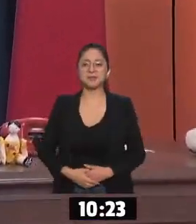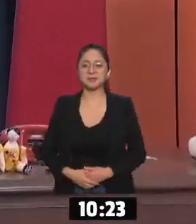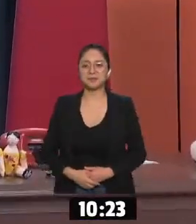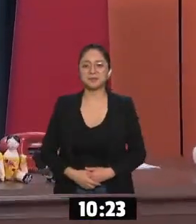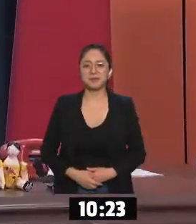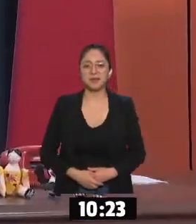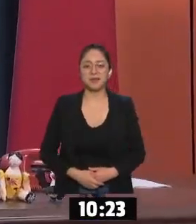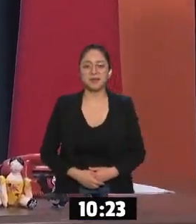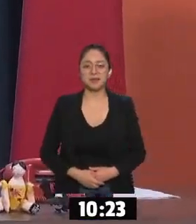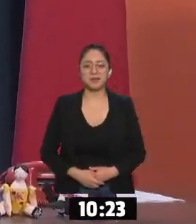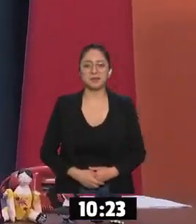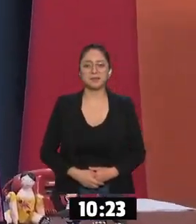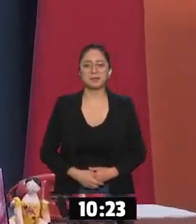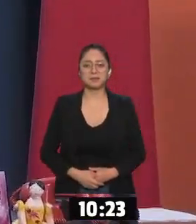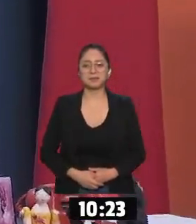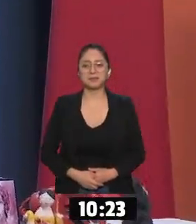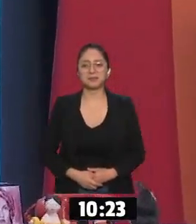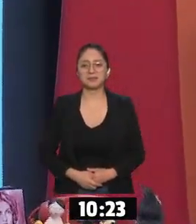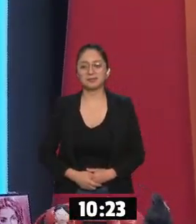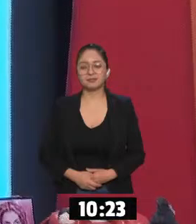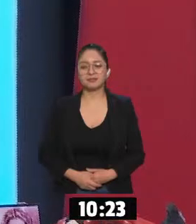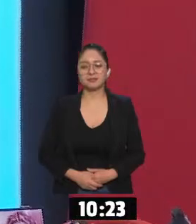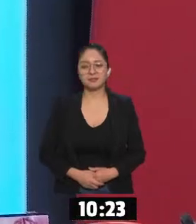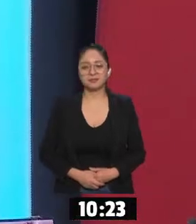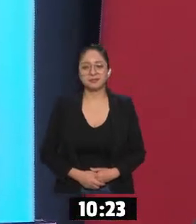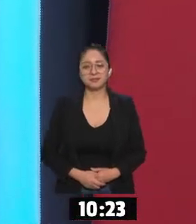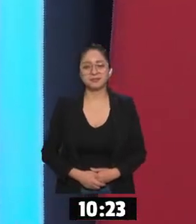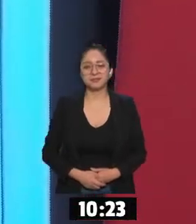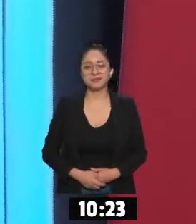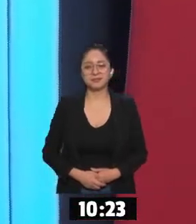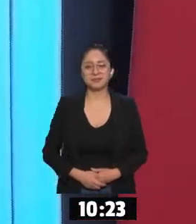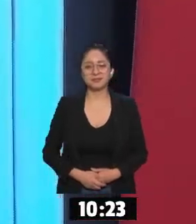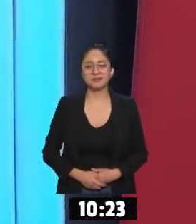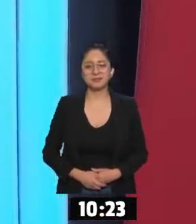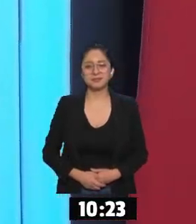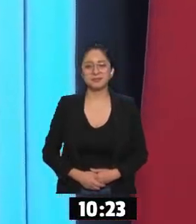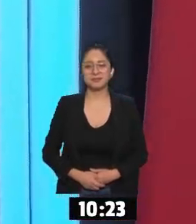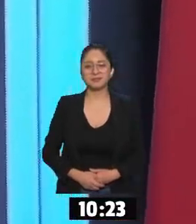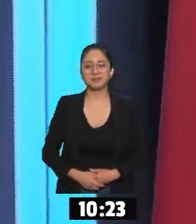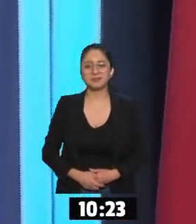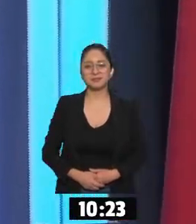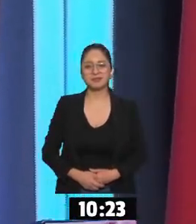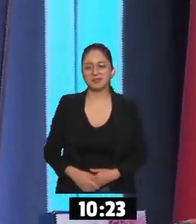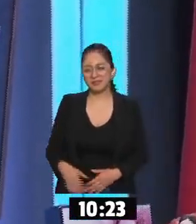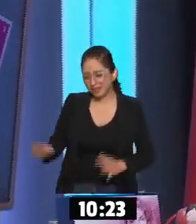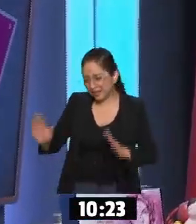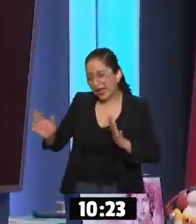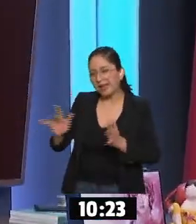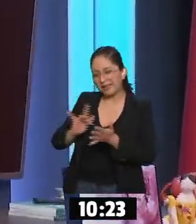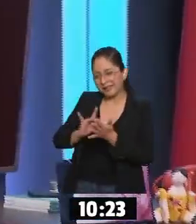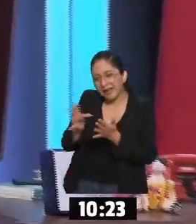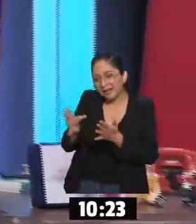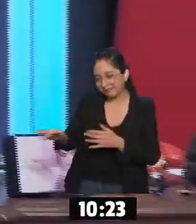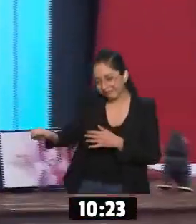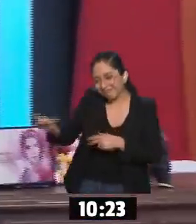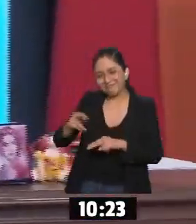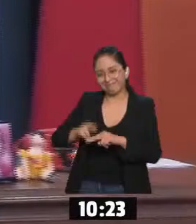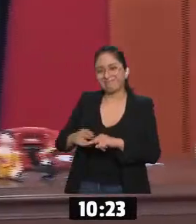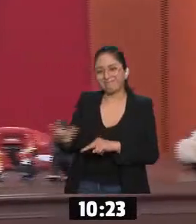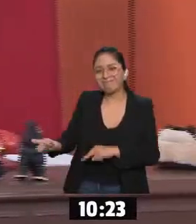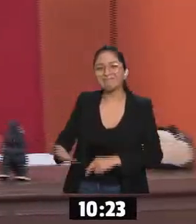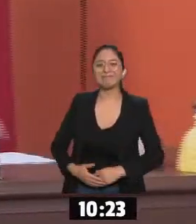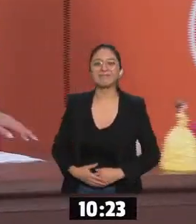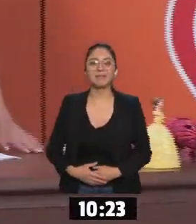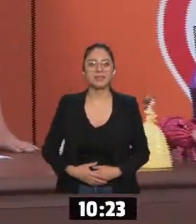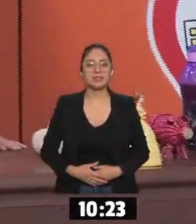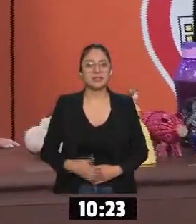saludo. ¿Verdad que sí? Sí, se nos ha ido el año, qué barbaridad. Ya, señora, gracias. Puede pasar a sentarse. Bueno. Y juro